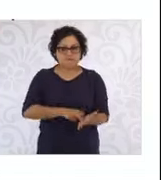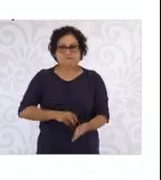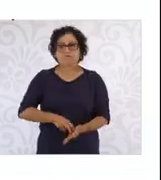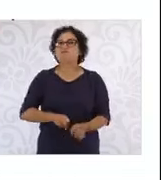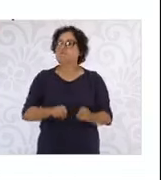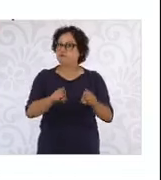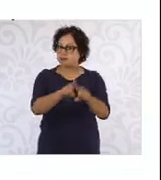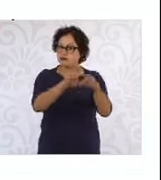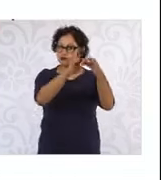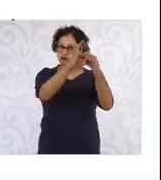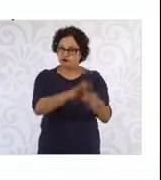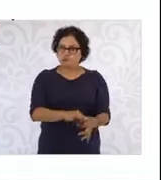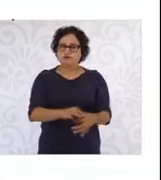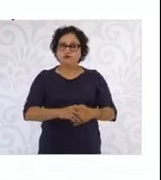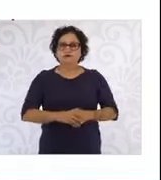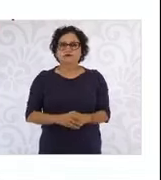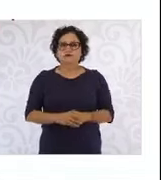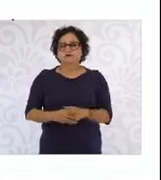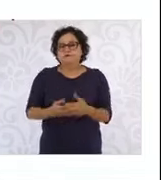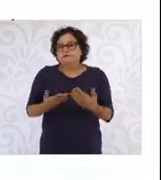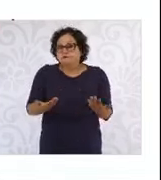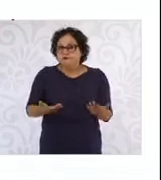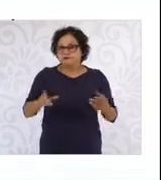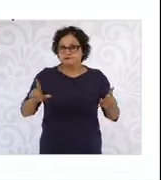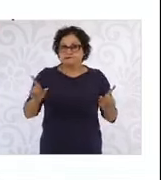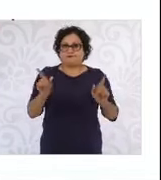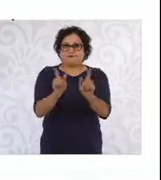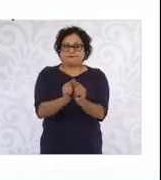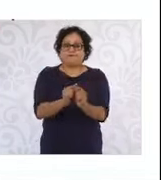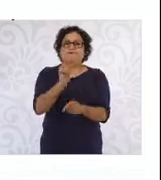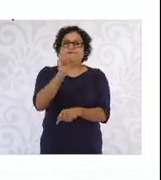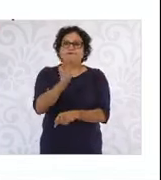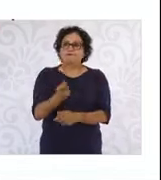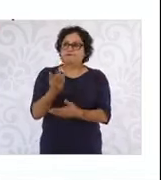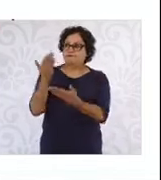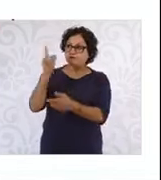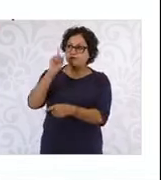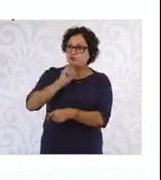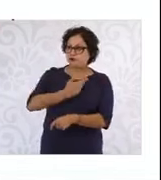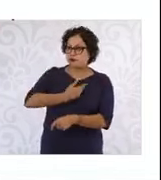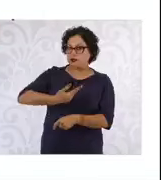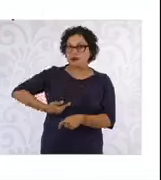bueno, finalmente, presidenta, y a todas y a todos los mexicanos y mexicanas,